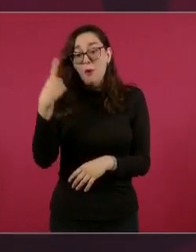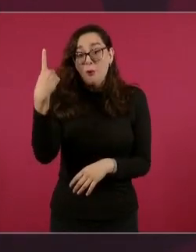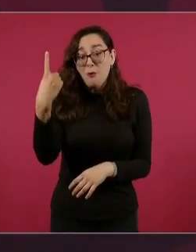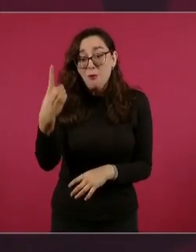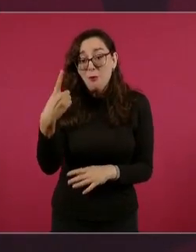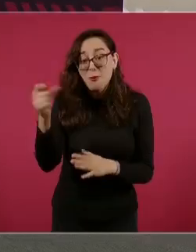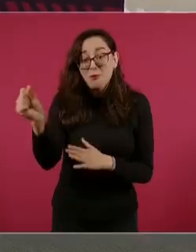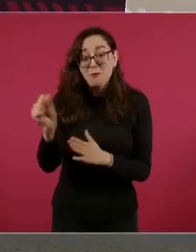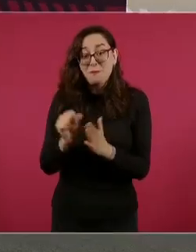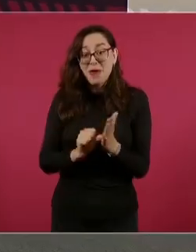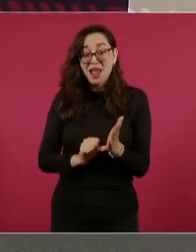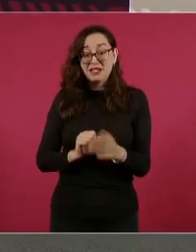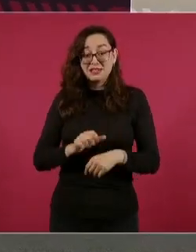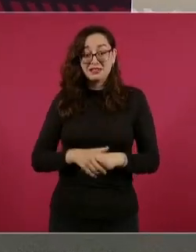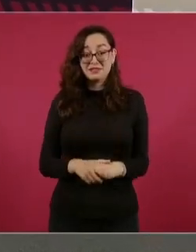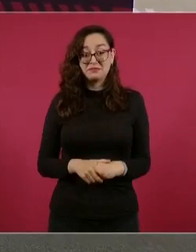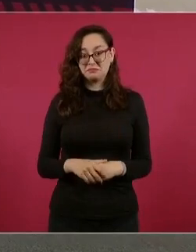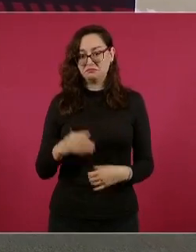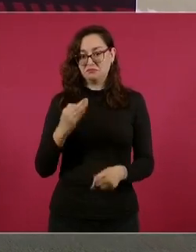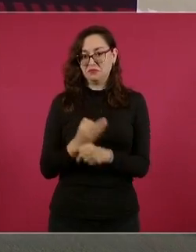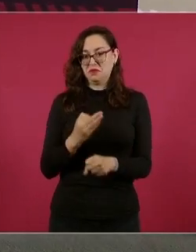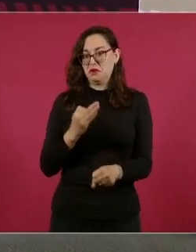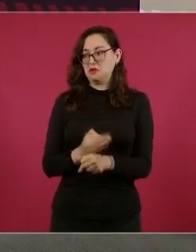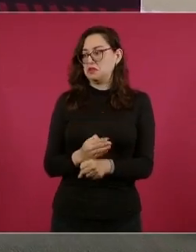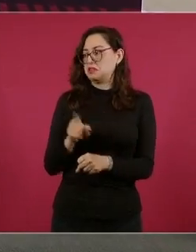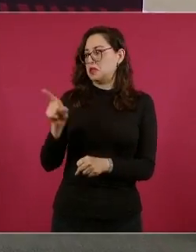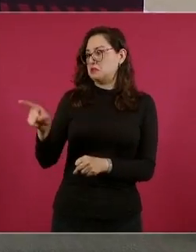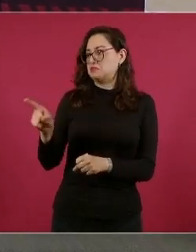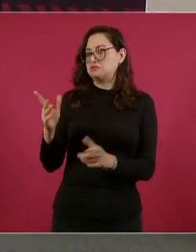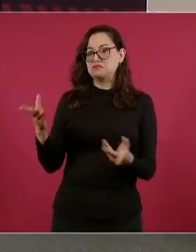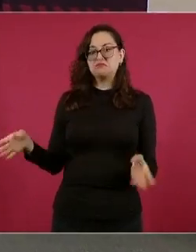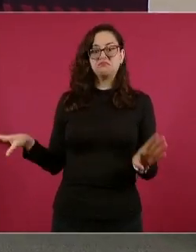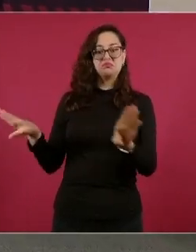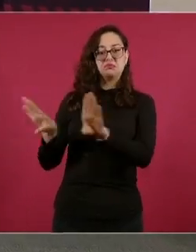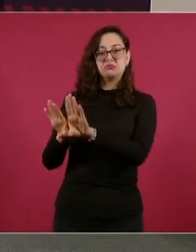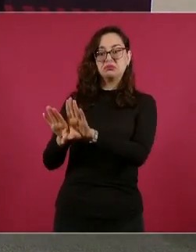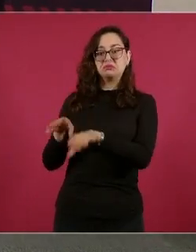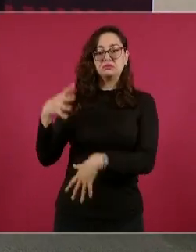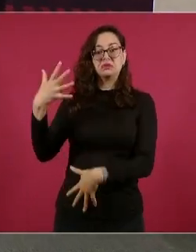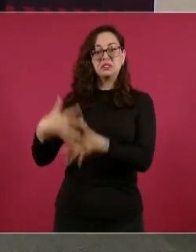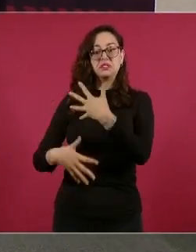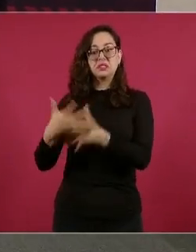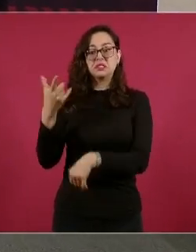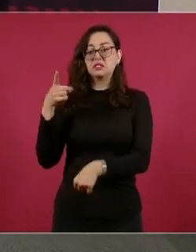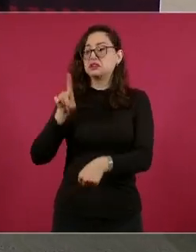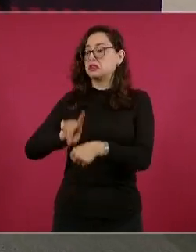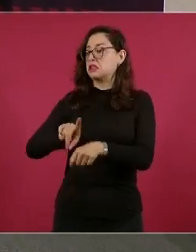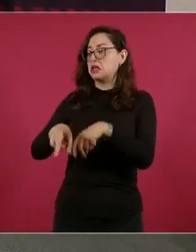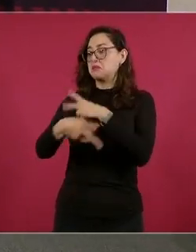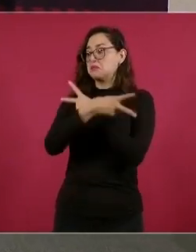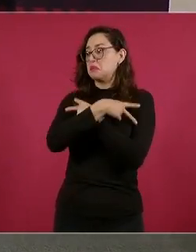Ahorita están de vacaciones. 15 días. Creo que van a regresar